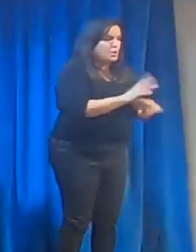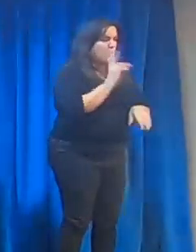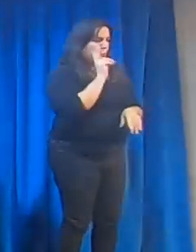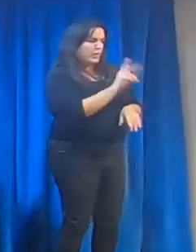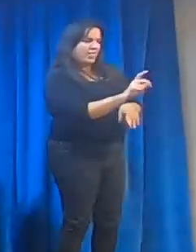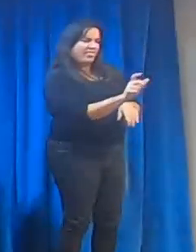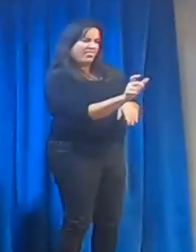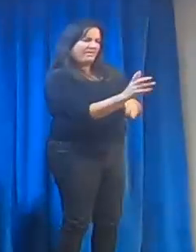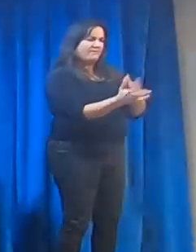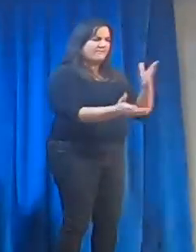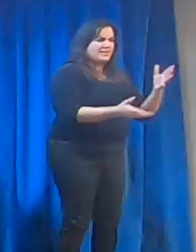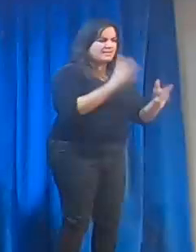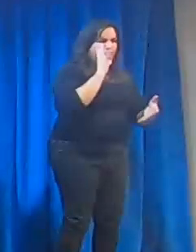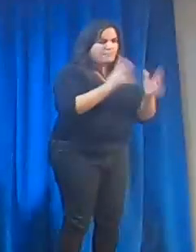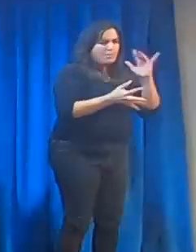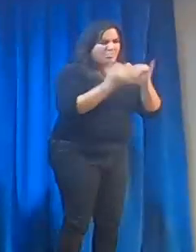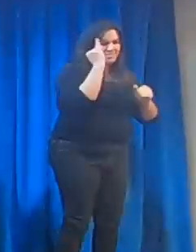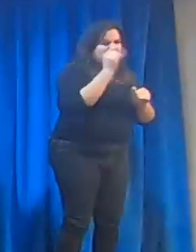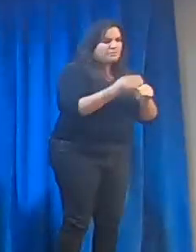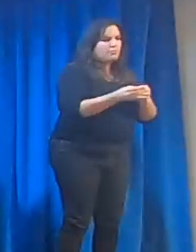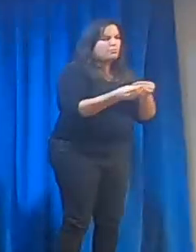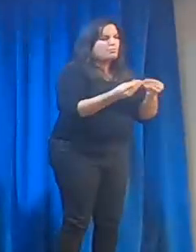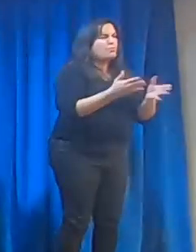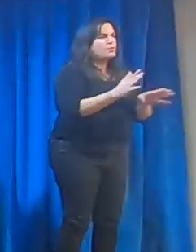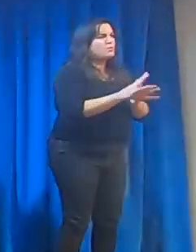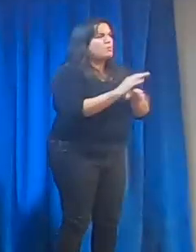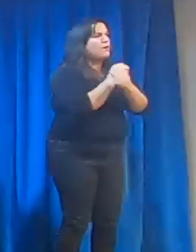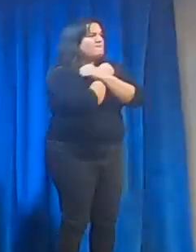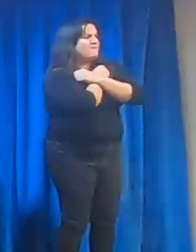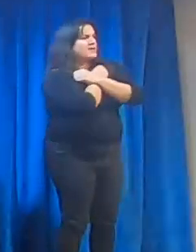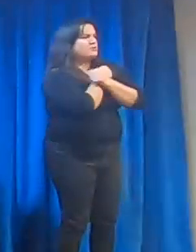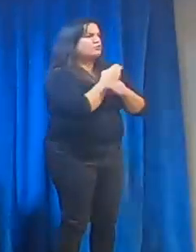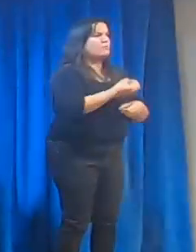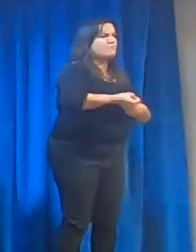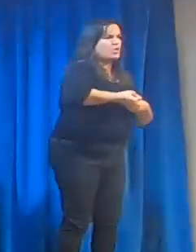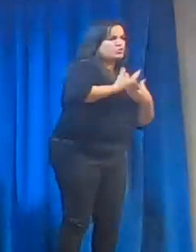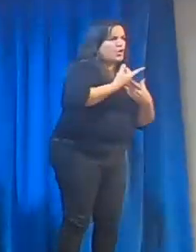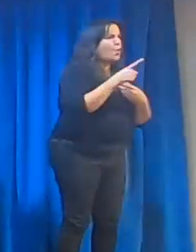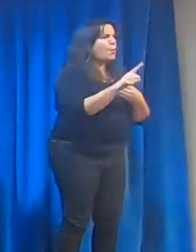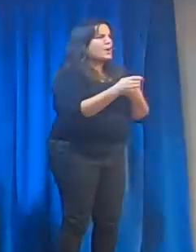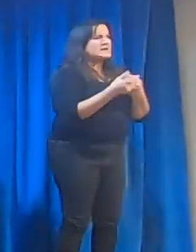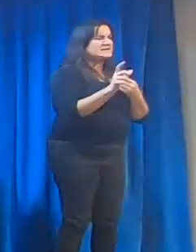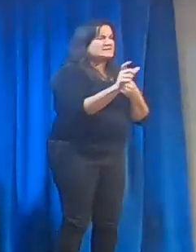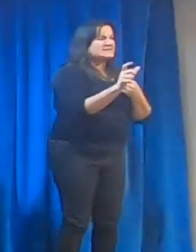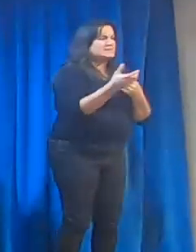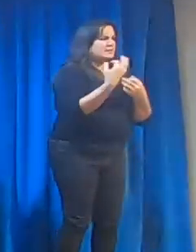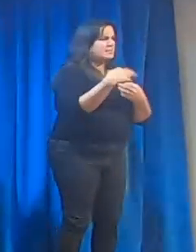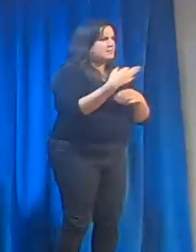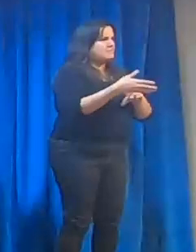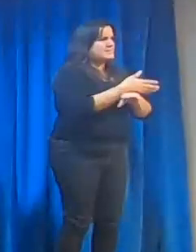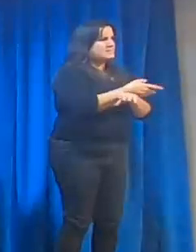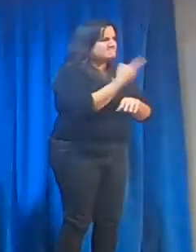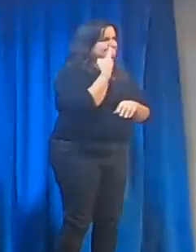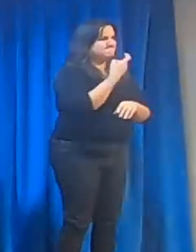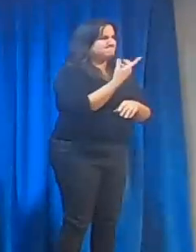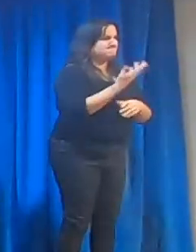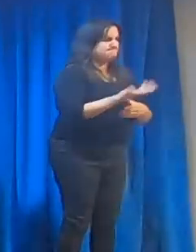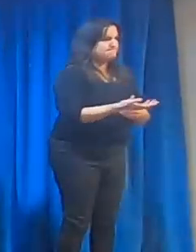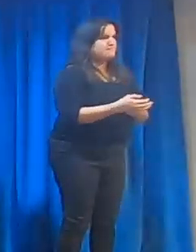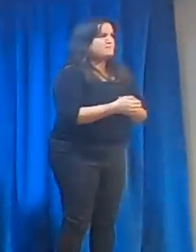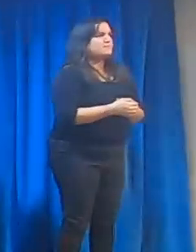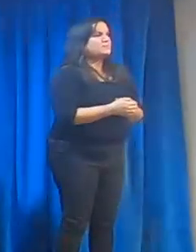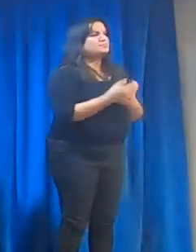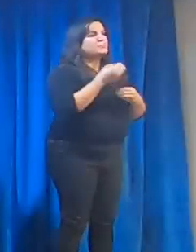diferenciarlo con lo que serían los afectos. En todo juego, en todo juego corporal espontáneo, se